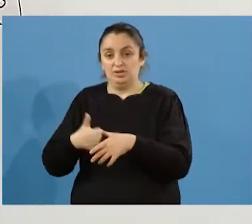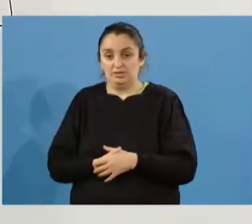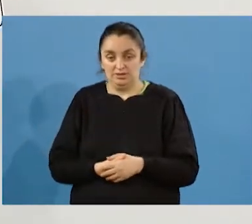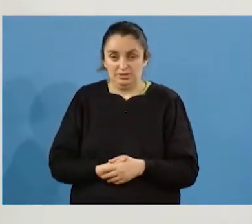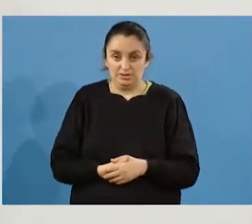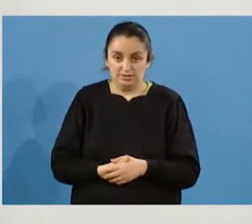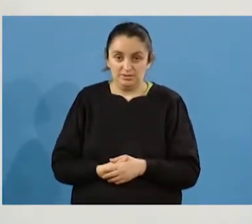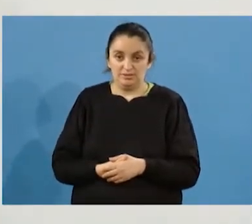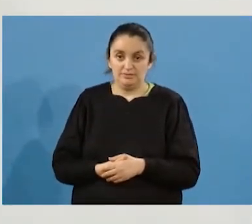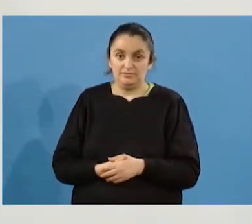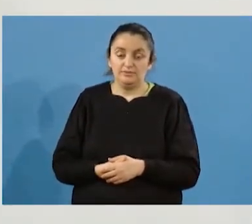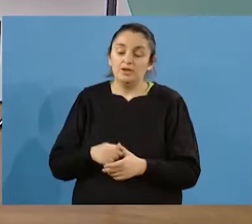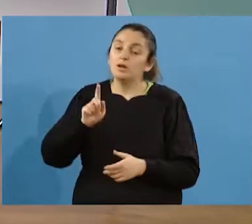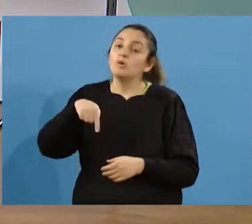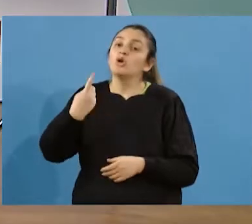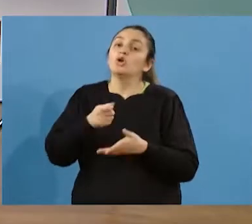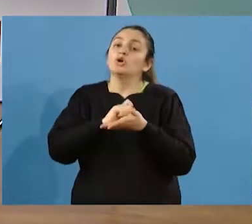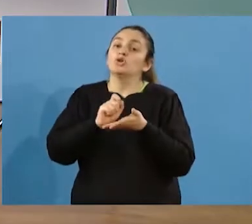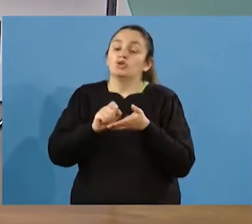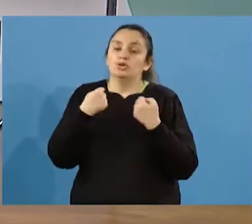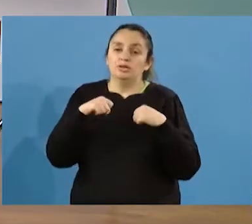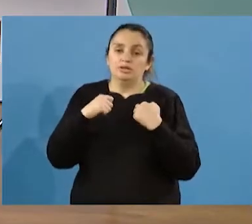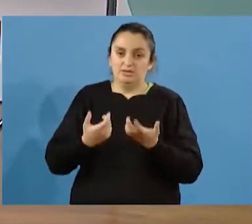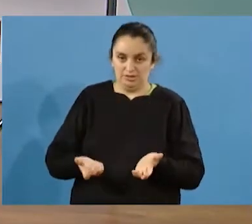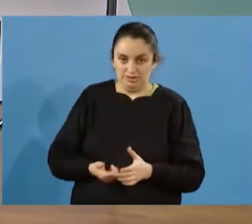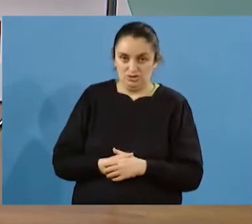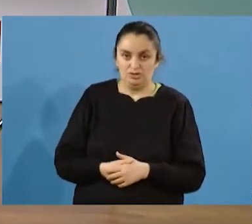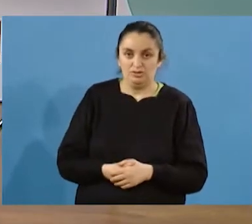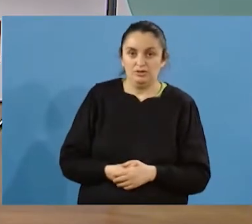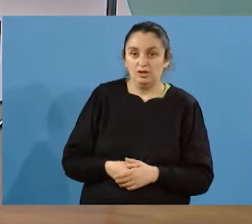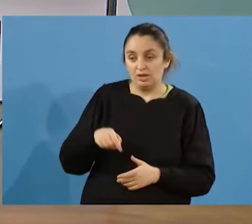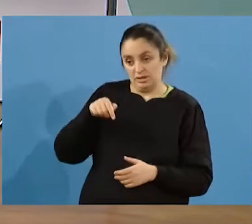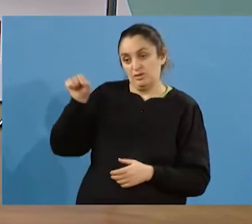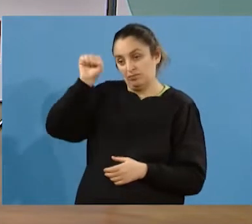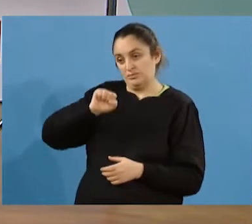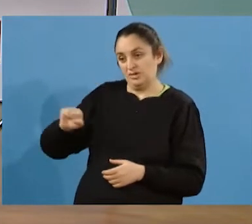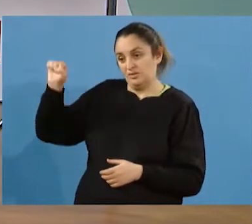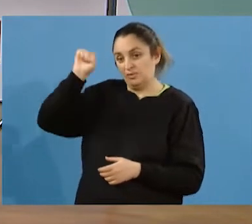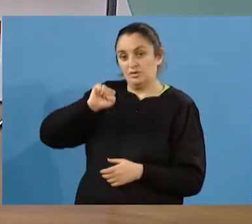y hagamos el otro en otro ejercicio vamos a borrar este